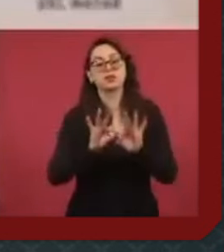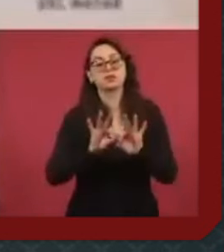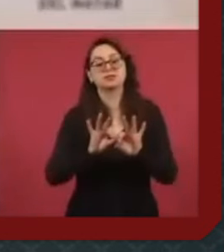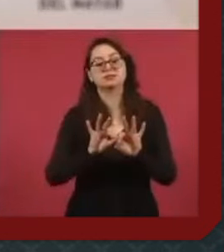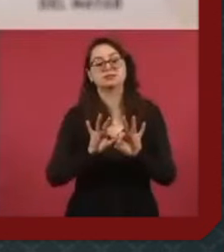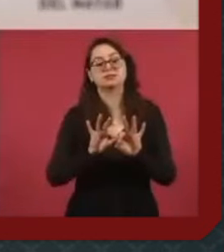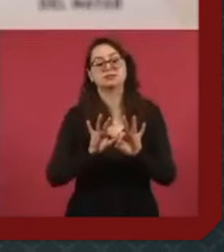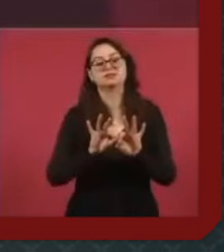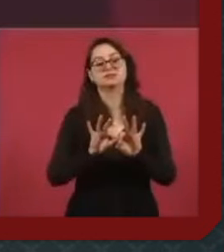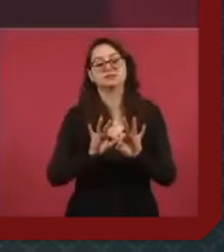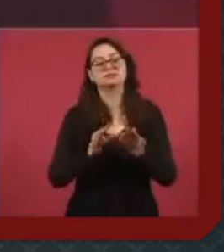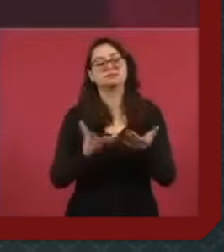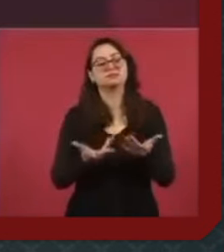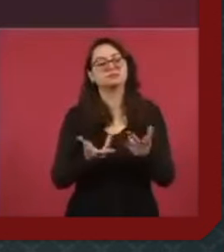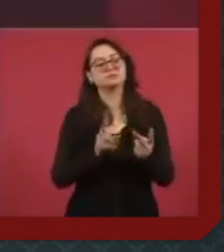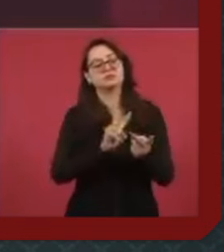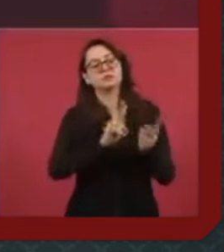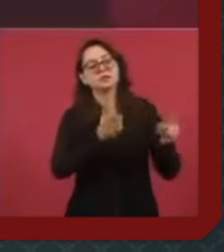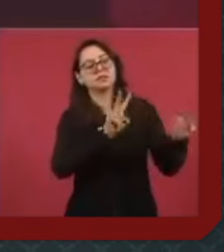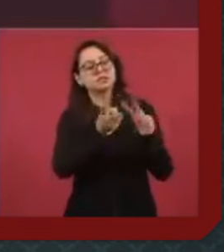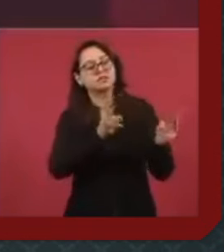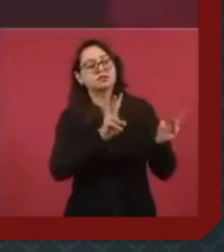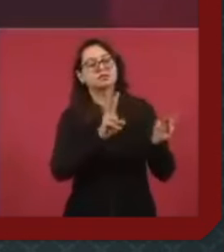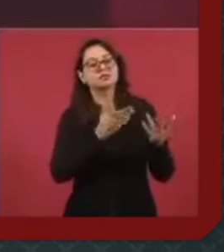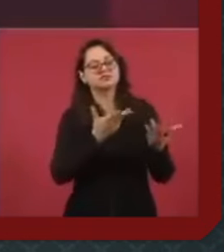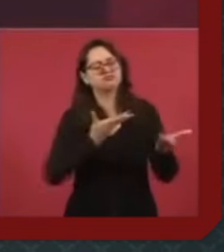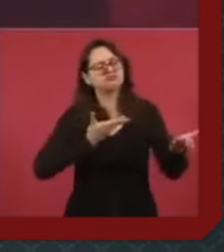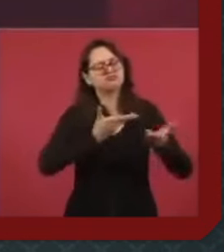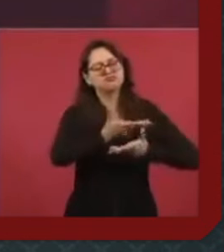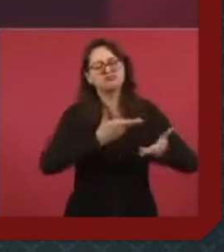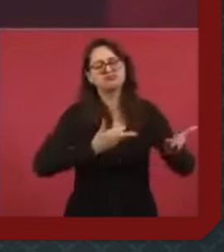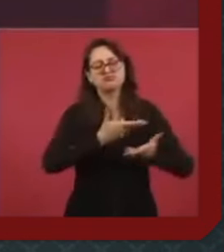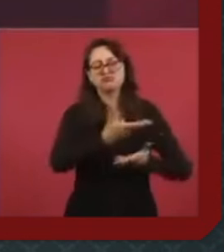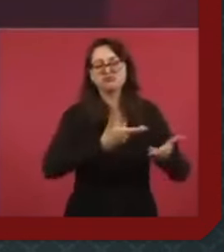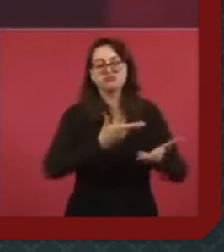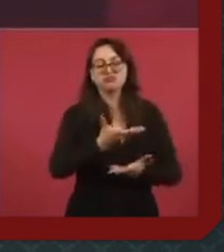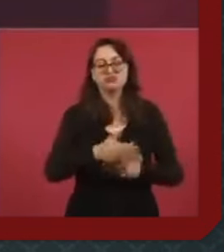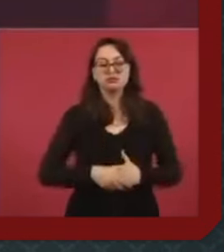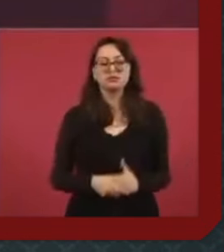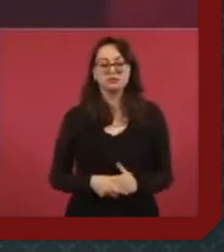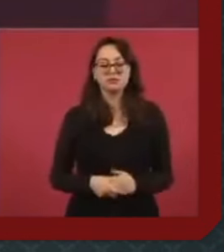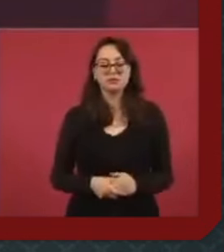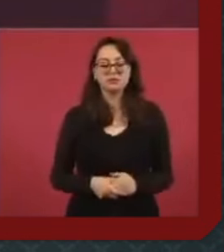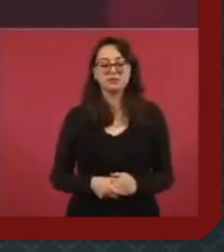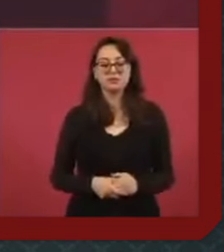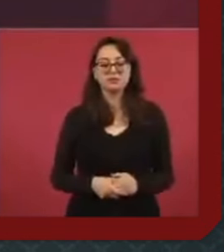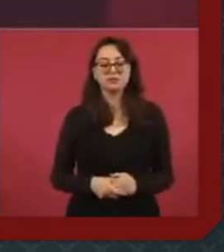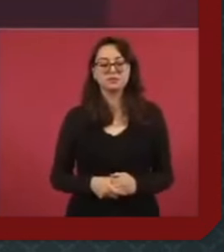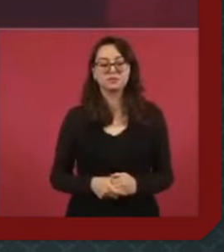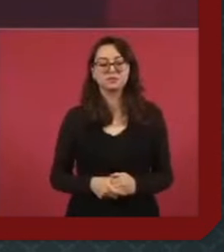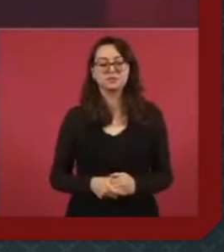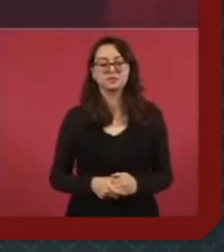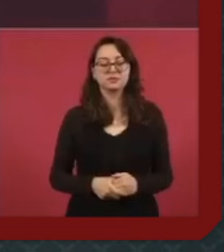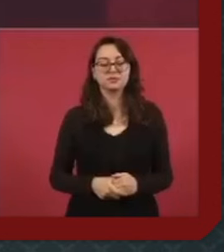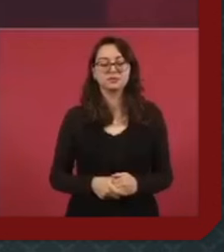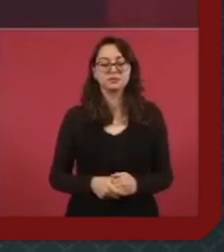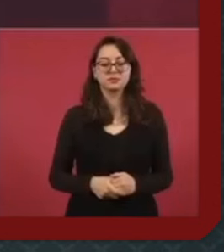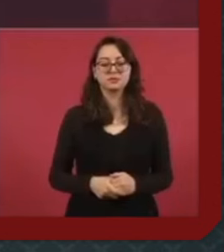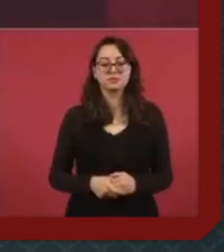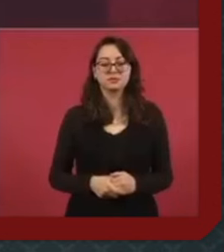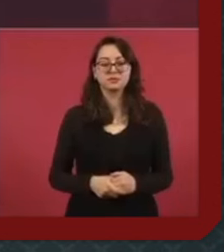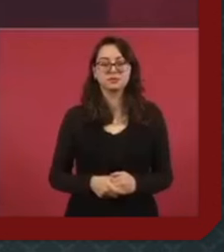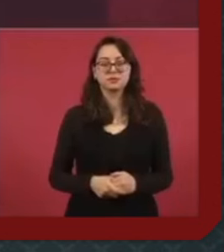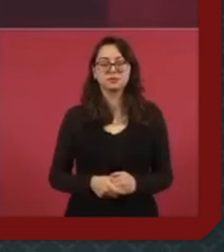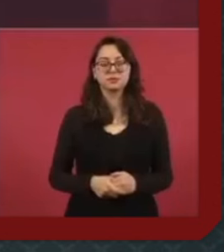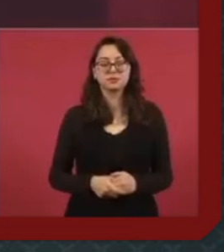destacó el valor y las contribuciones de los migrantes mexicanos en Estados Unidos reconociendo su esfuerzo y para mejorar sus